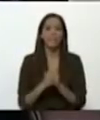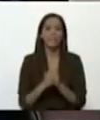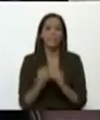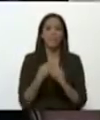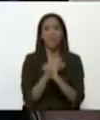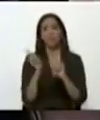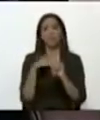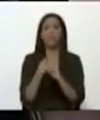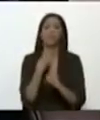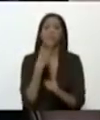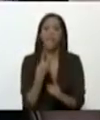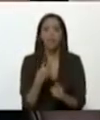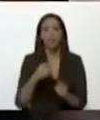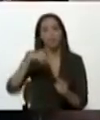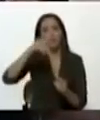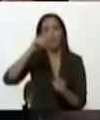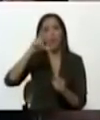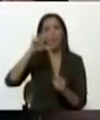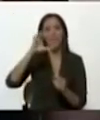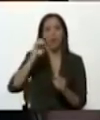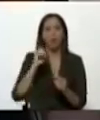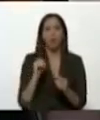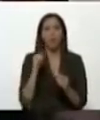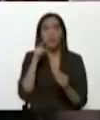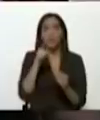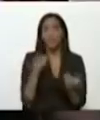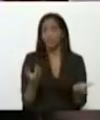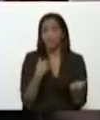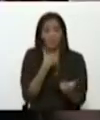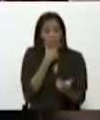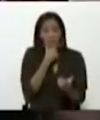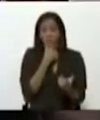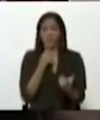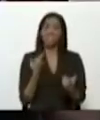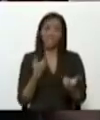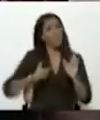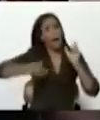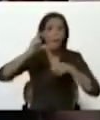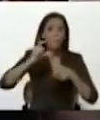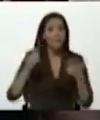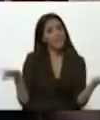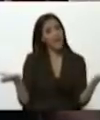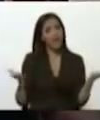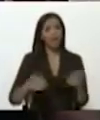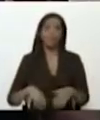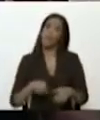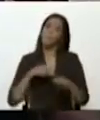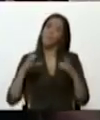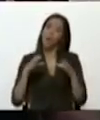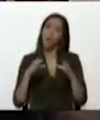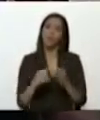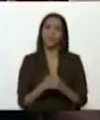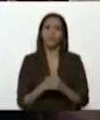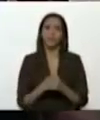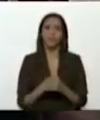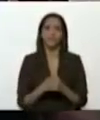voz de Patricia Poleo. Pero si tú no la vas a poner, papita, nosotros te vamos a patear esa pelota, hermano. Prefirieron a Requesen.